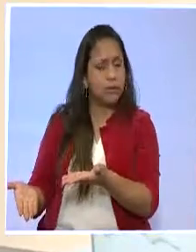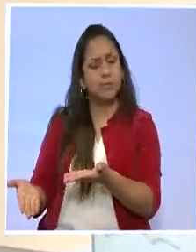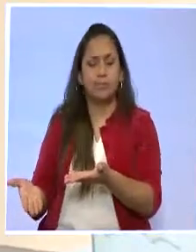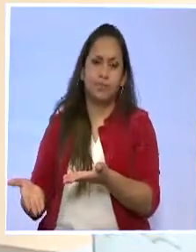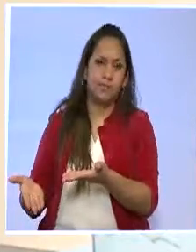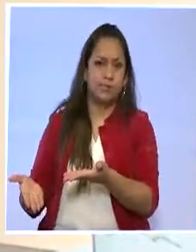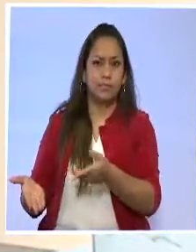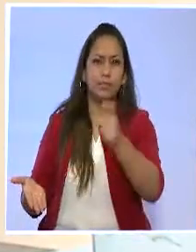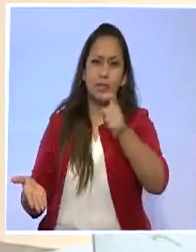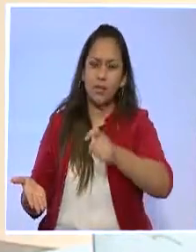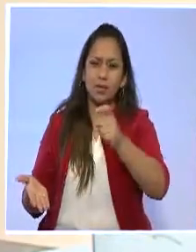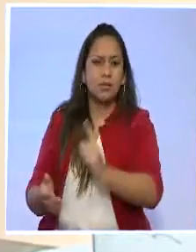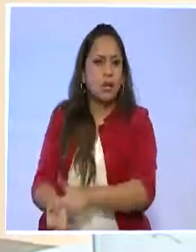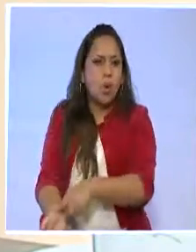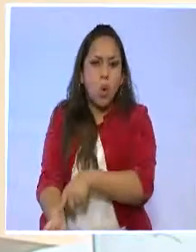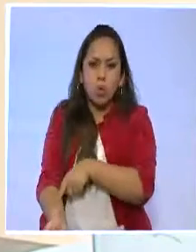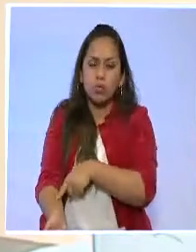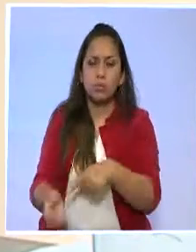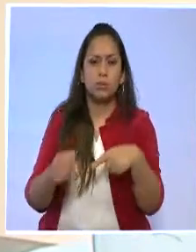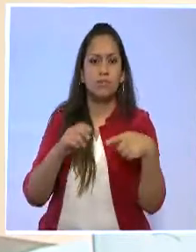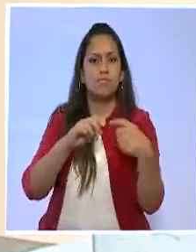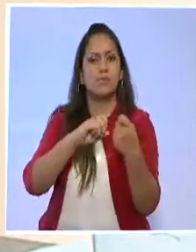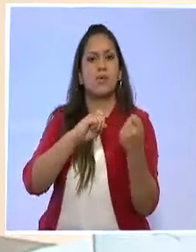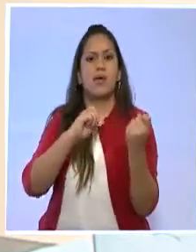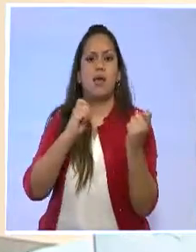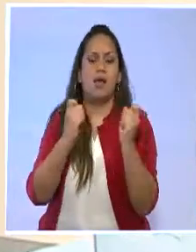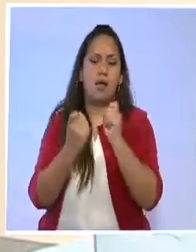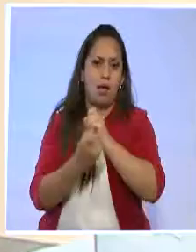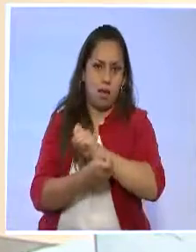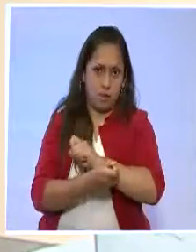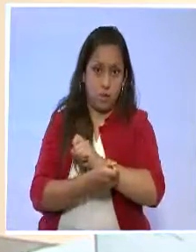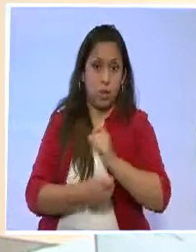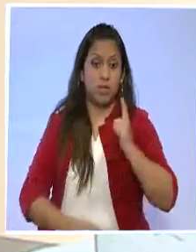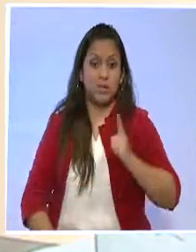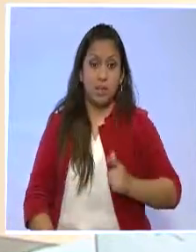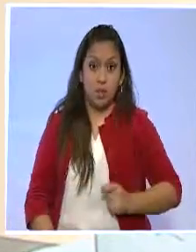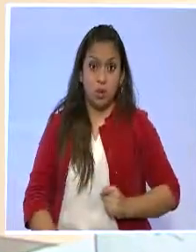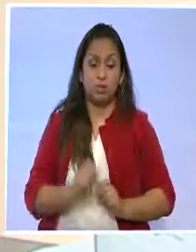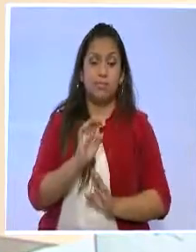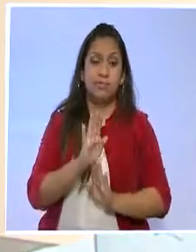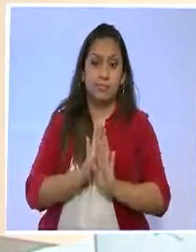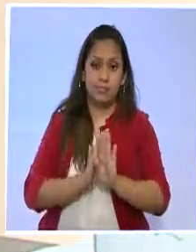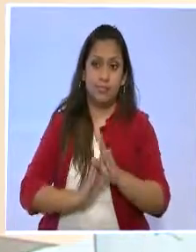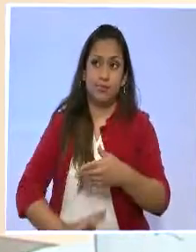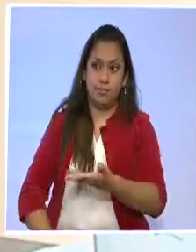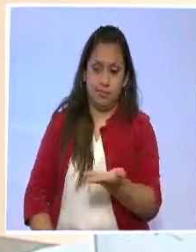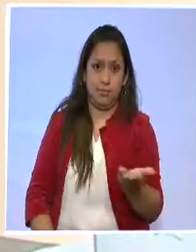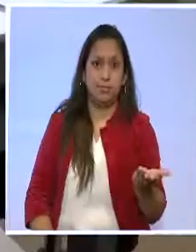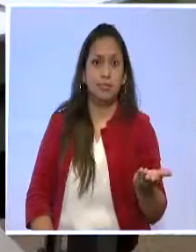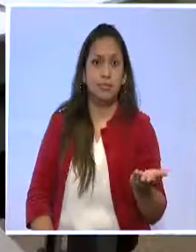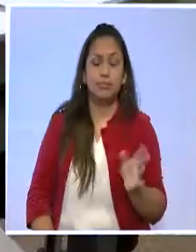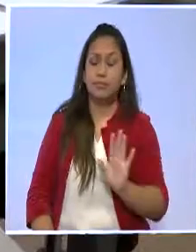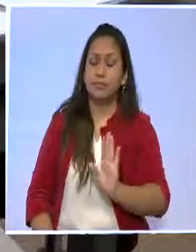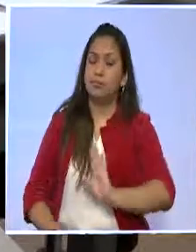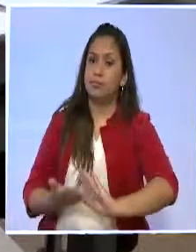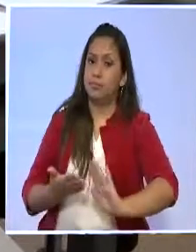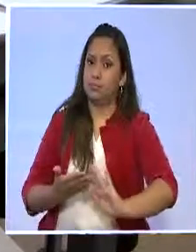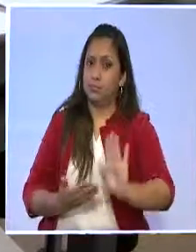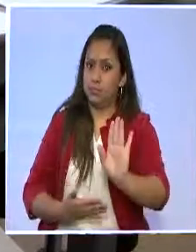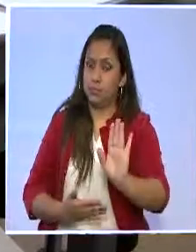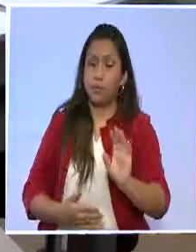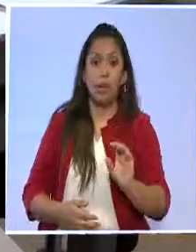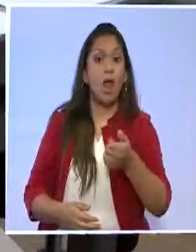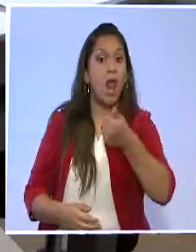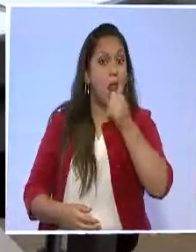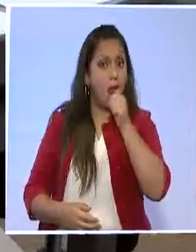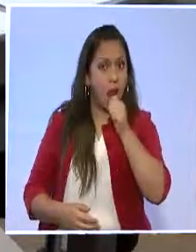hábitos alimenticios para mejorar nuestros estados de salud entonces que a mí me diga sabe que no vamos a tomar el agua no vamos